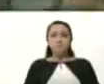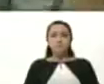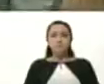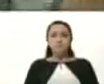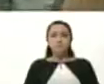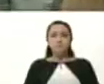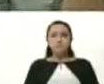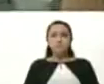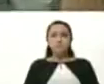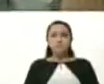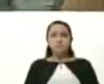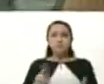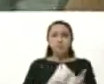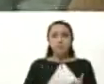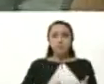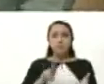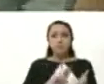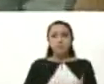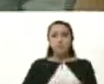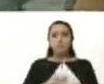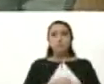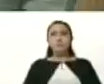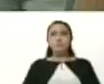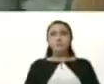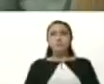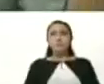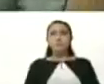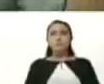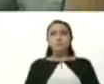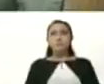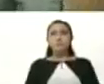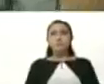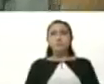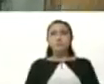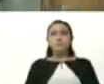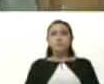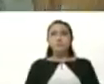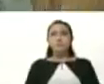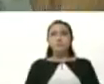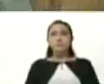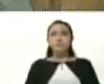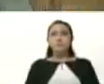con el viento la bandera nacional.